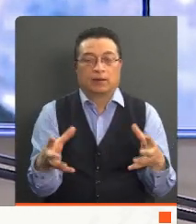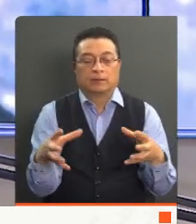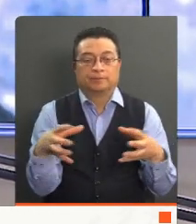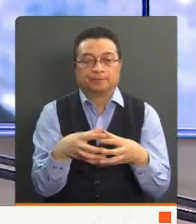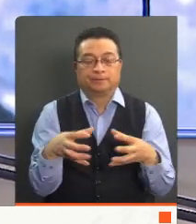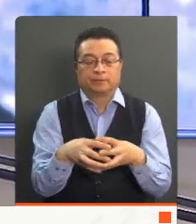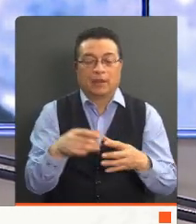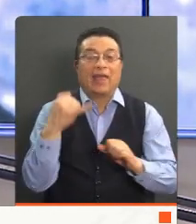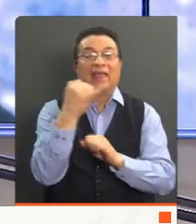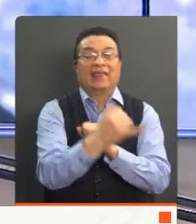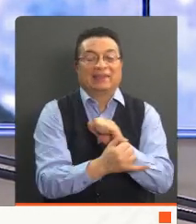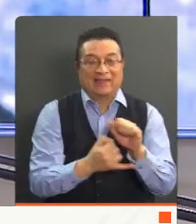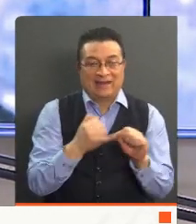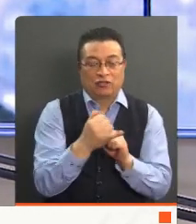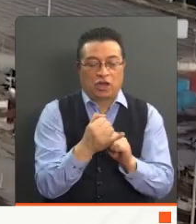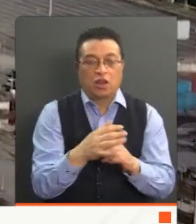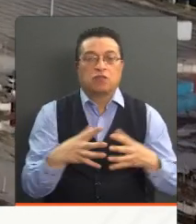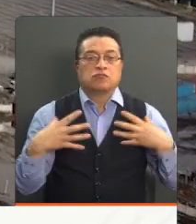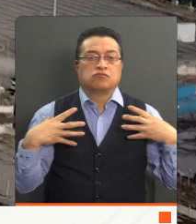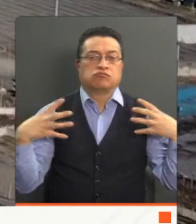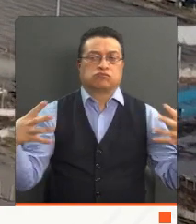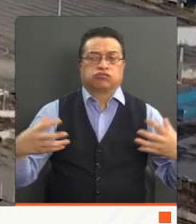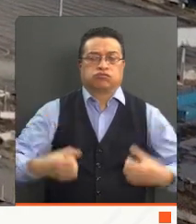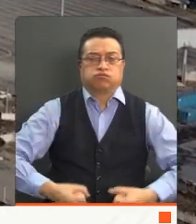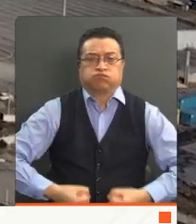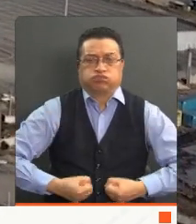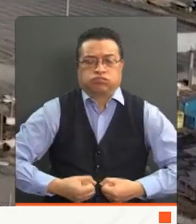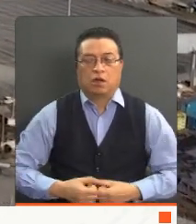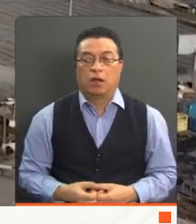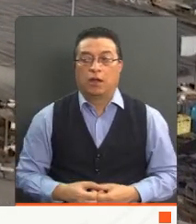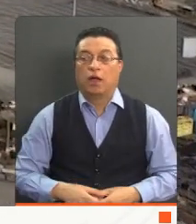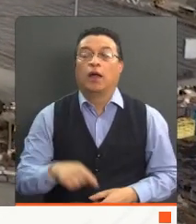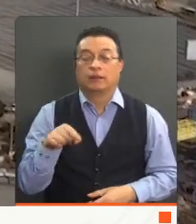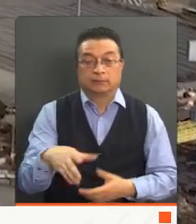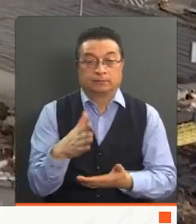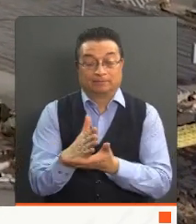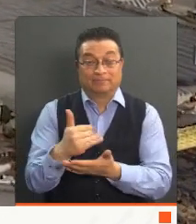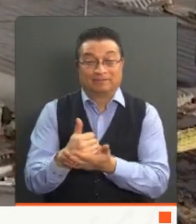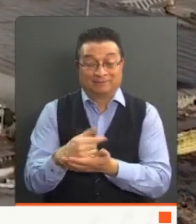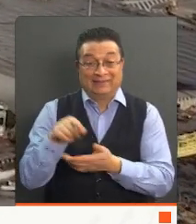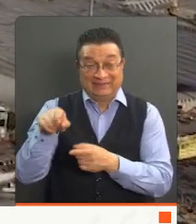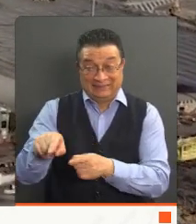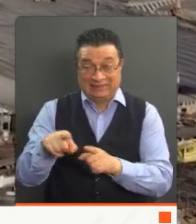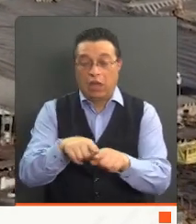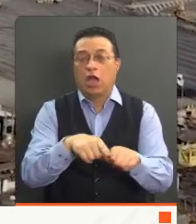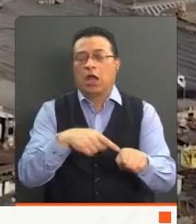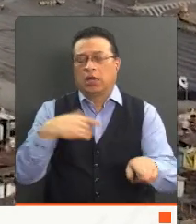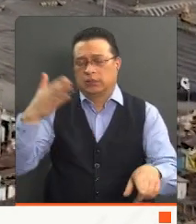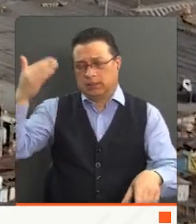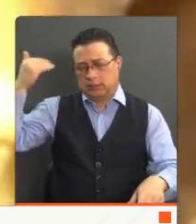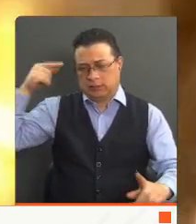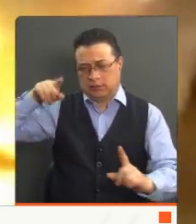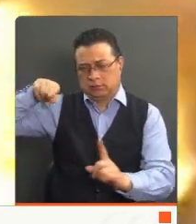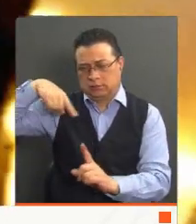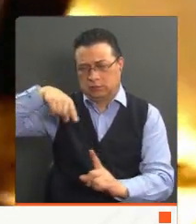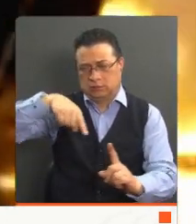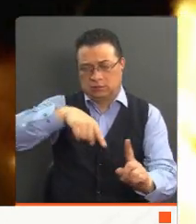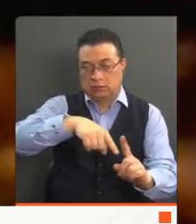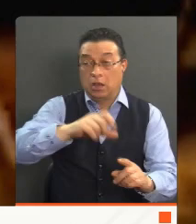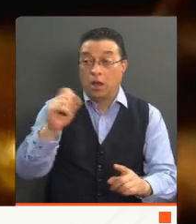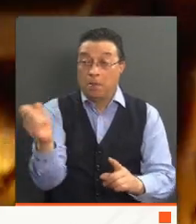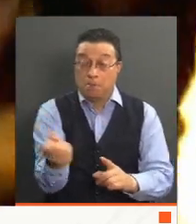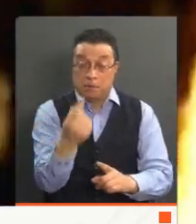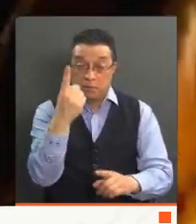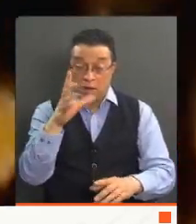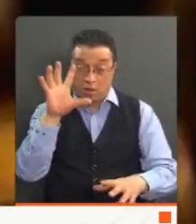internacional de gran envergadura y por eso la operación azteca es de tan larga data de hecho el primer golpe que se dio a